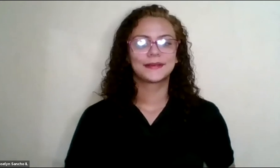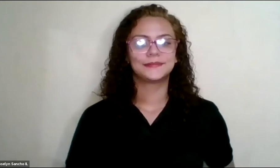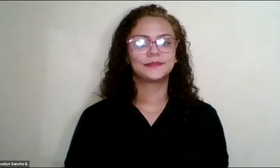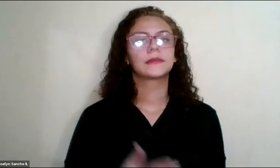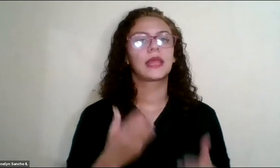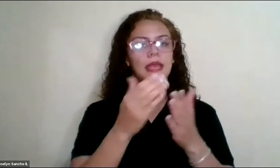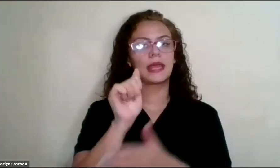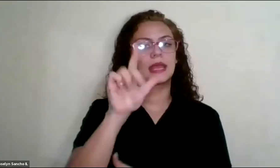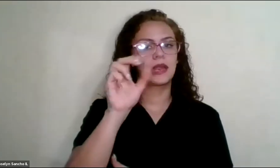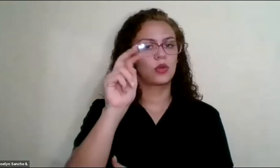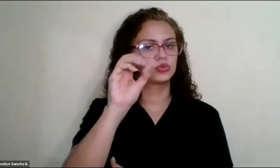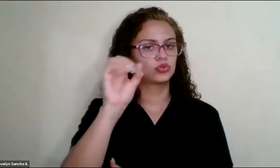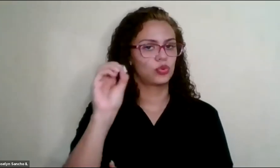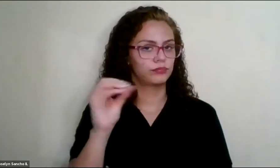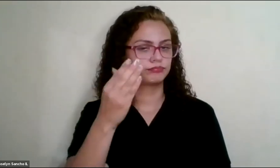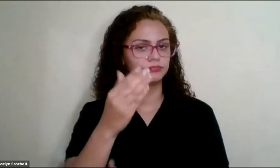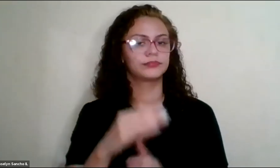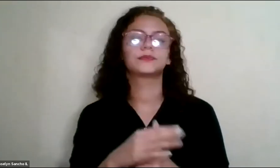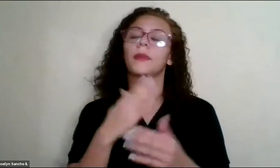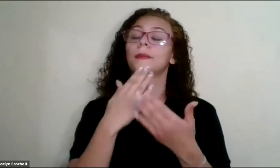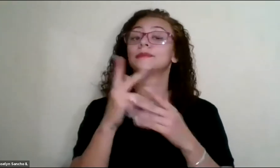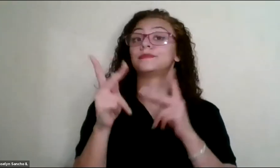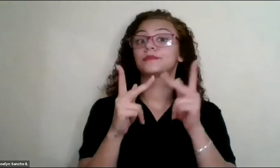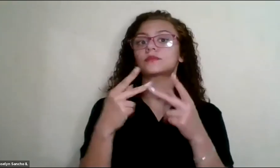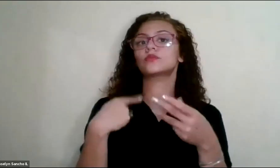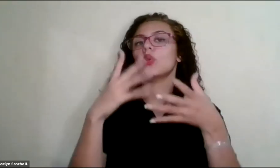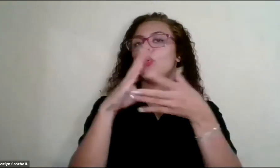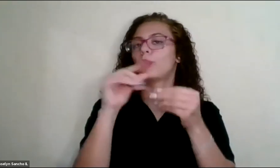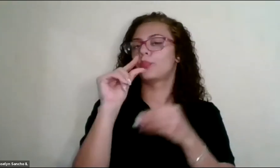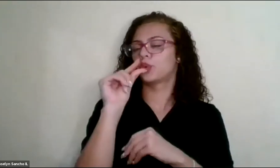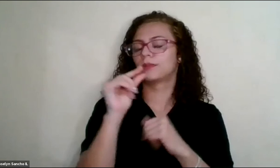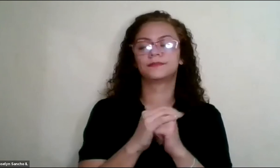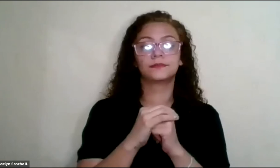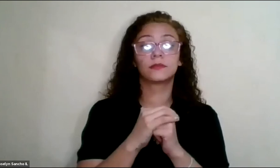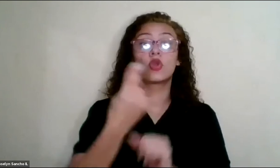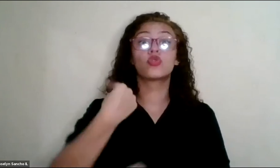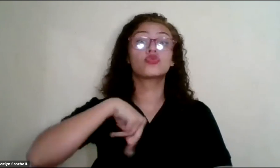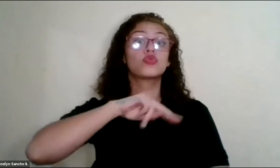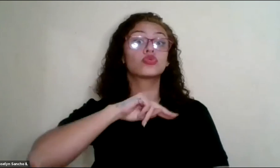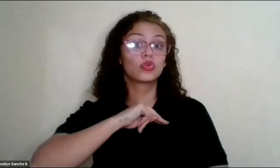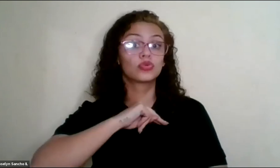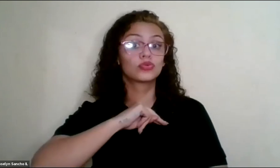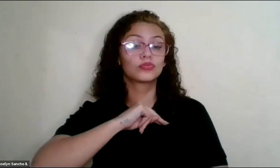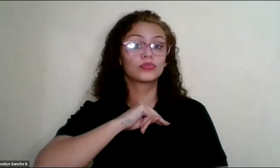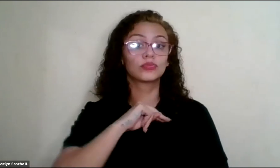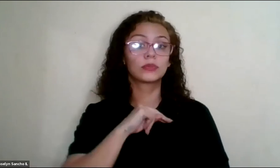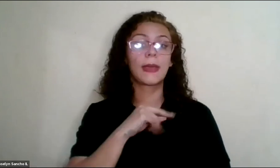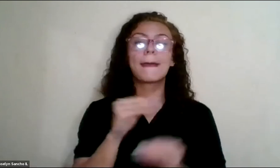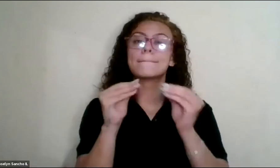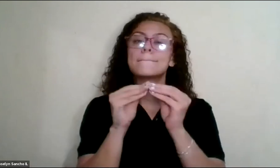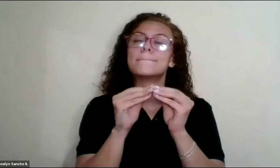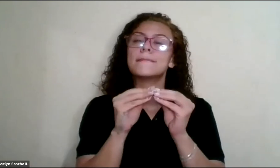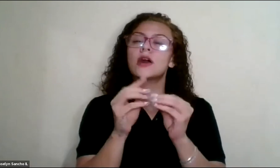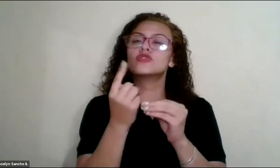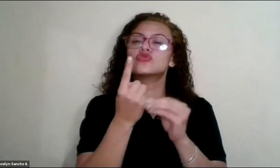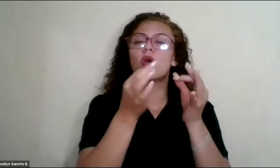Adelante, Alonso, entonces. Perfecto, les comento un poquito. Nosotros, más que una frase,